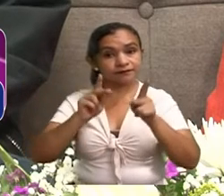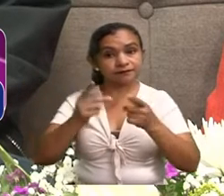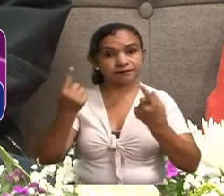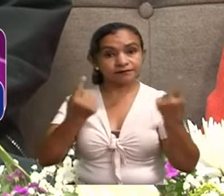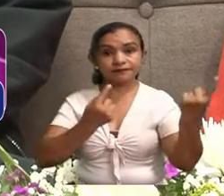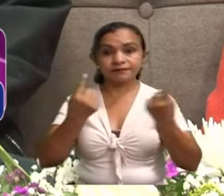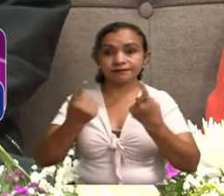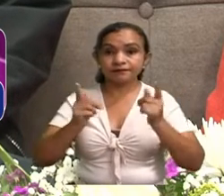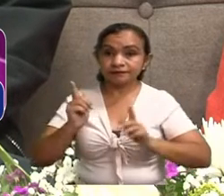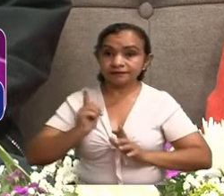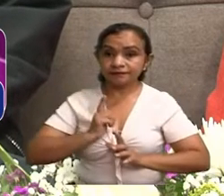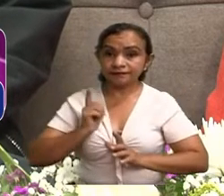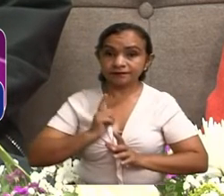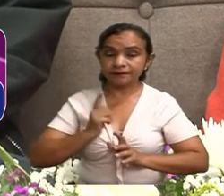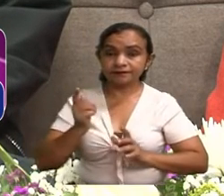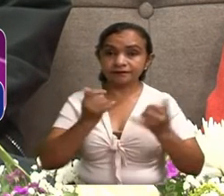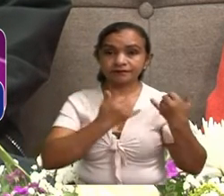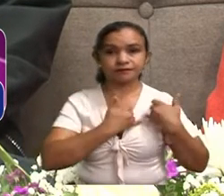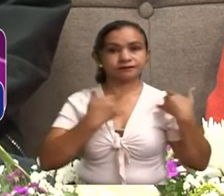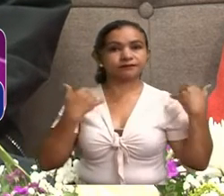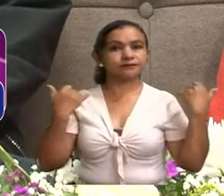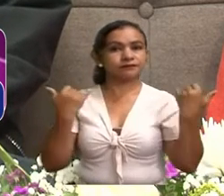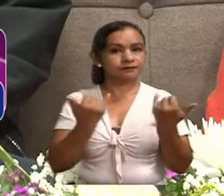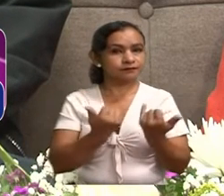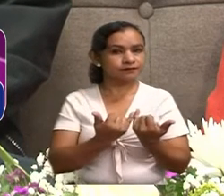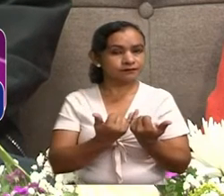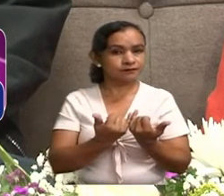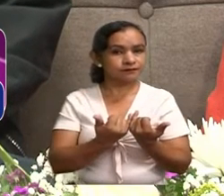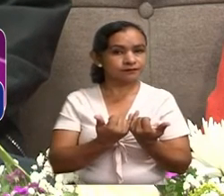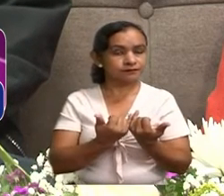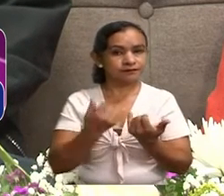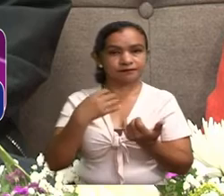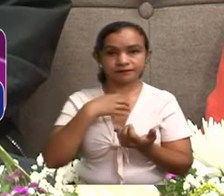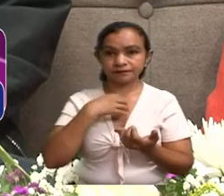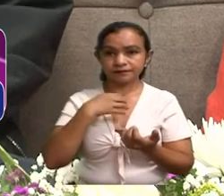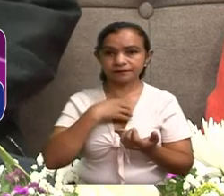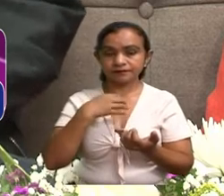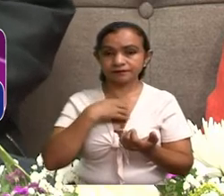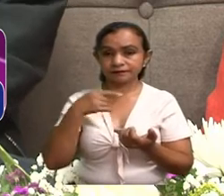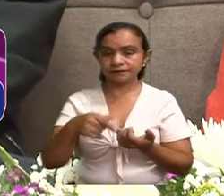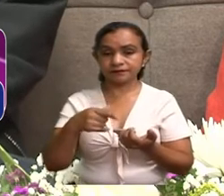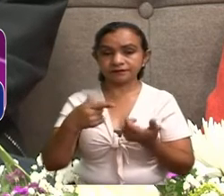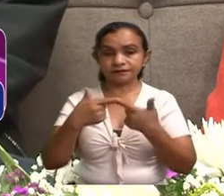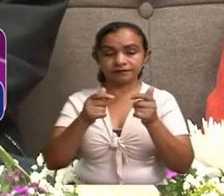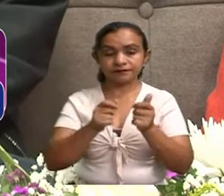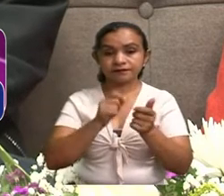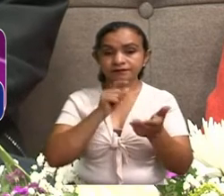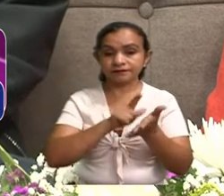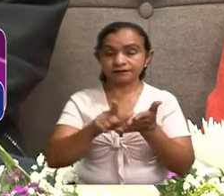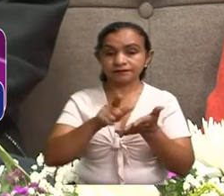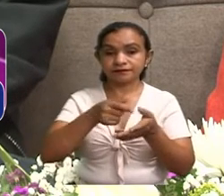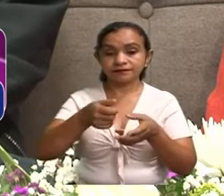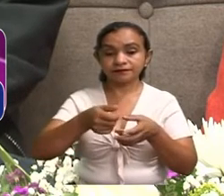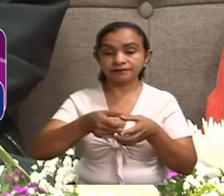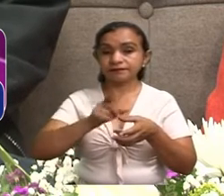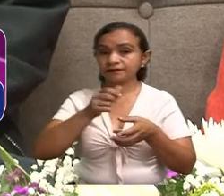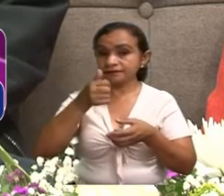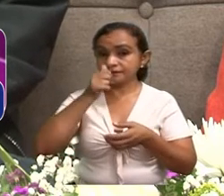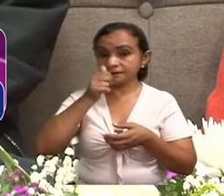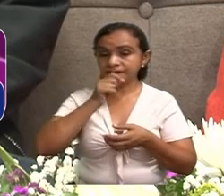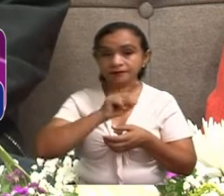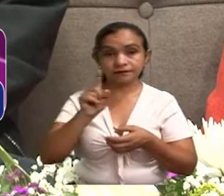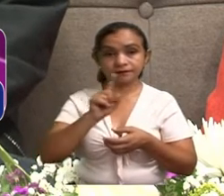donde está no solo las instituciones afines a nuestro sector de agua y saneamiento, o